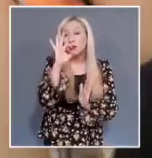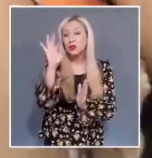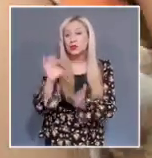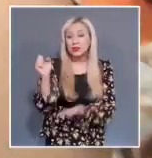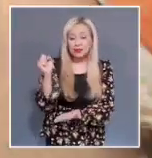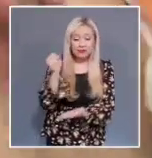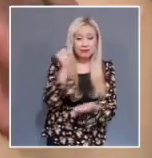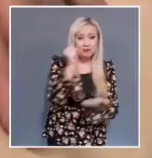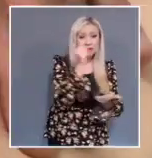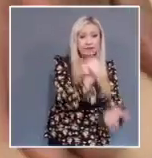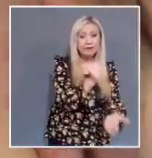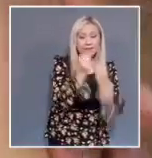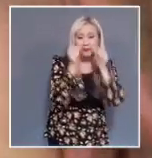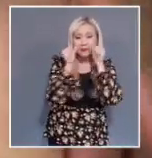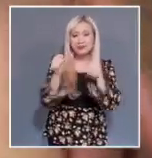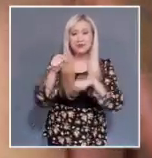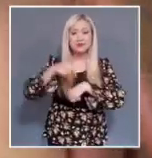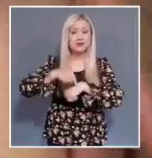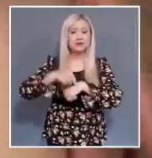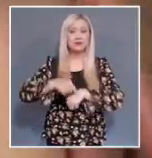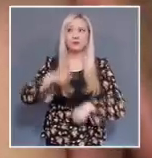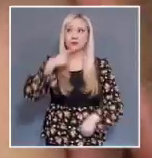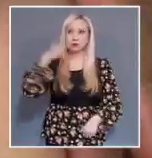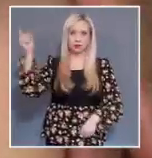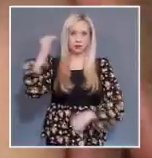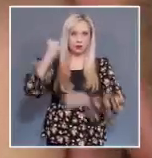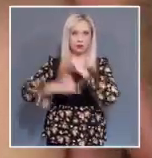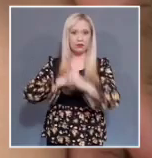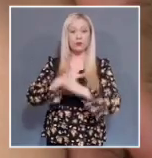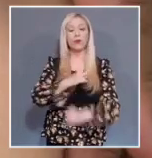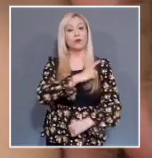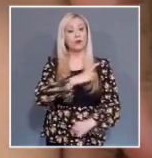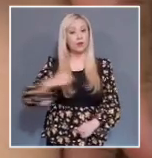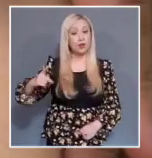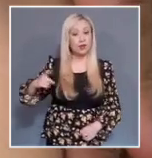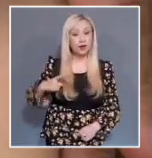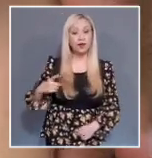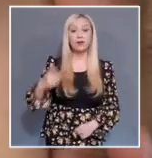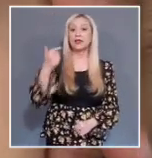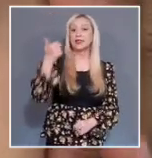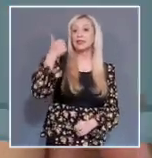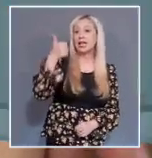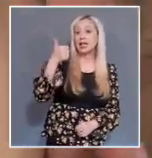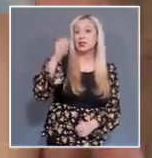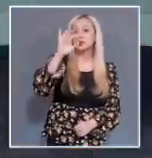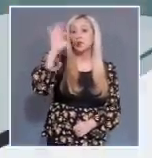la recomendación internacional es que sea del 6%.